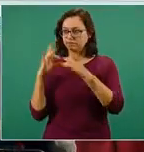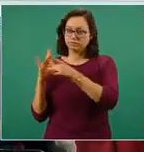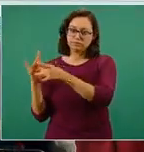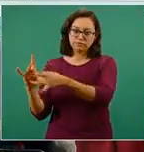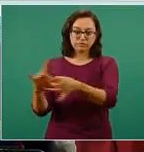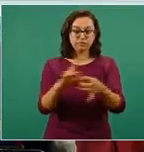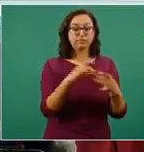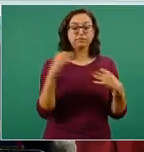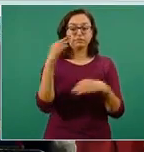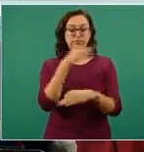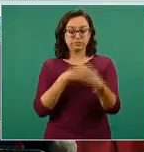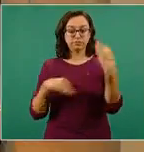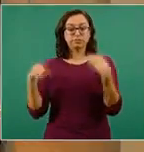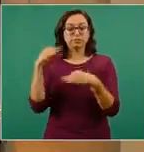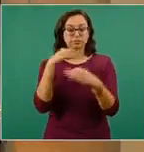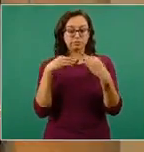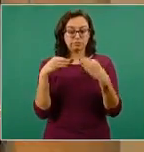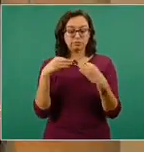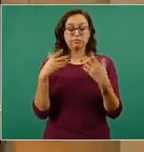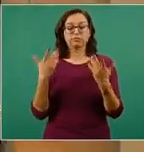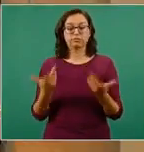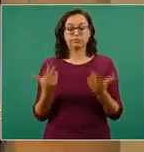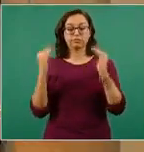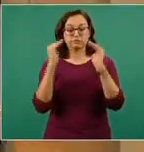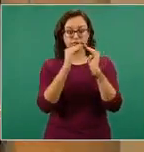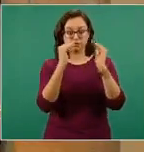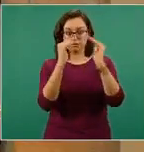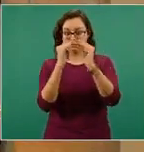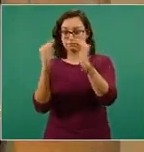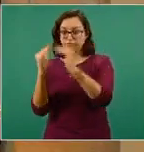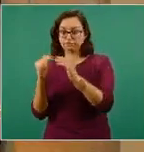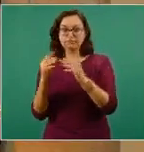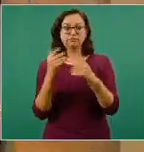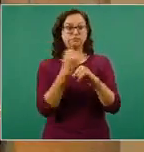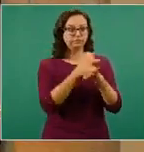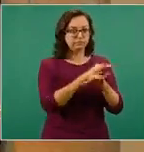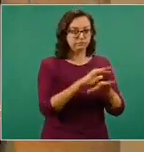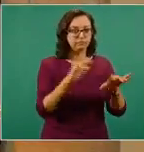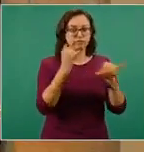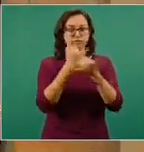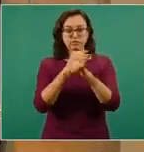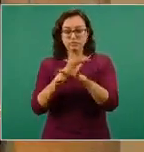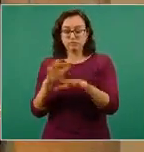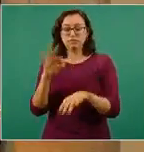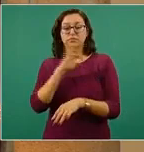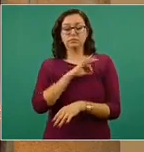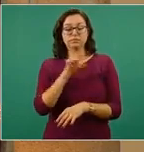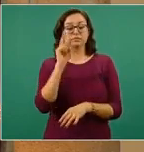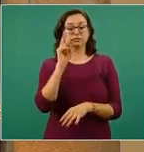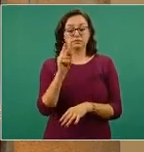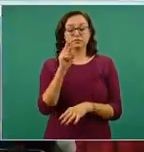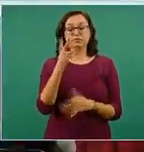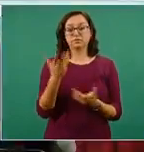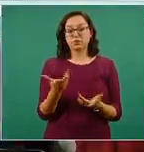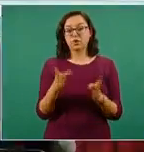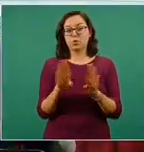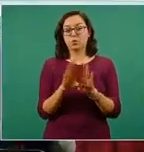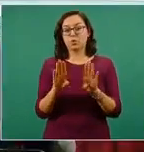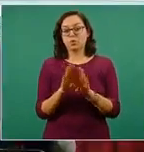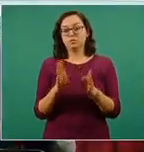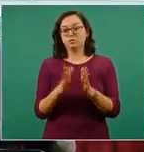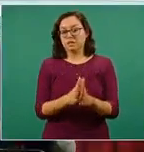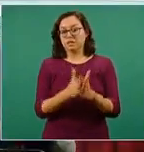todos y poder llevar casa por casa la información. Y ahí podemos ver así como un libro que se